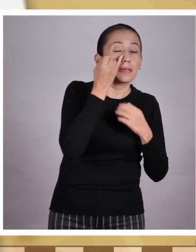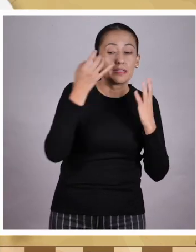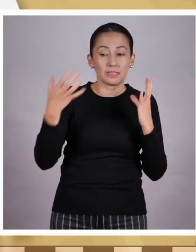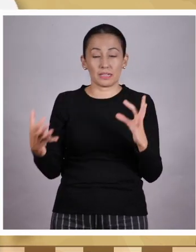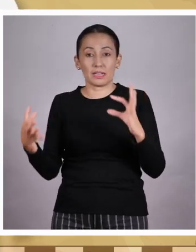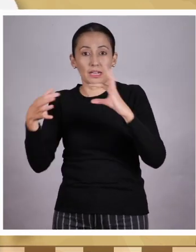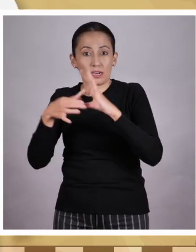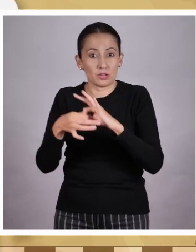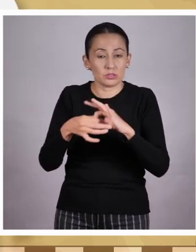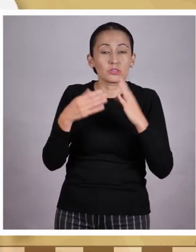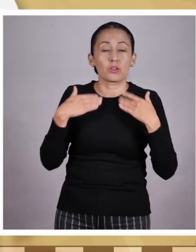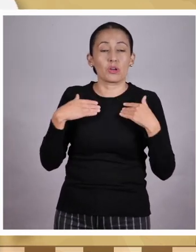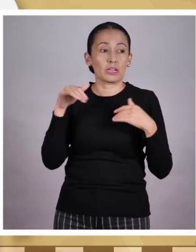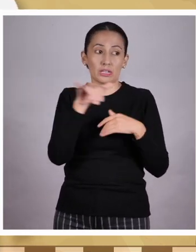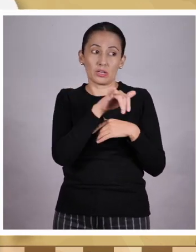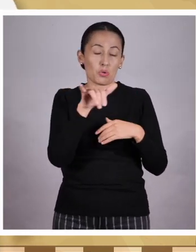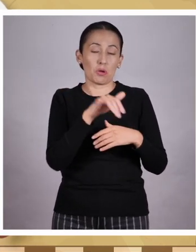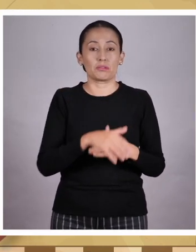grupos de africanos. ¿Qué te parece?